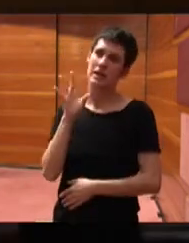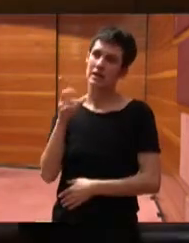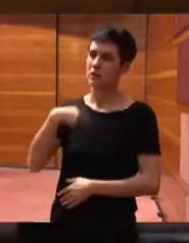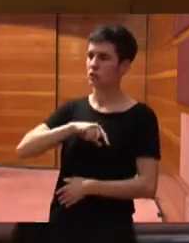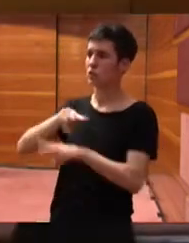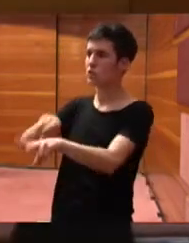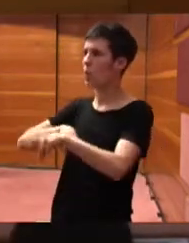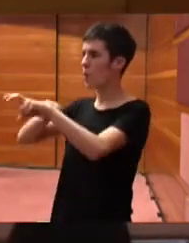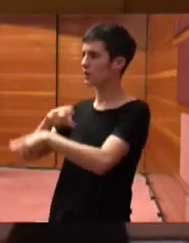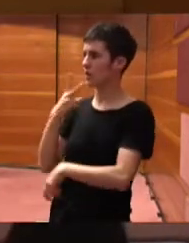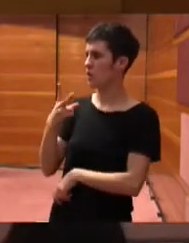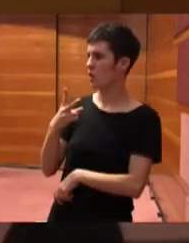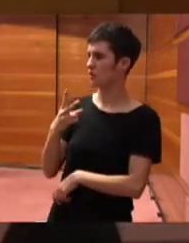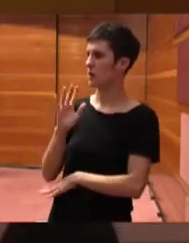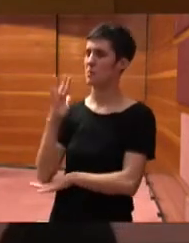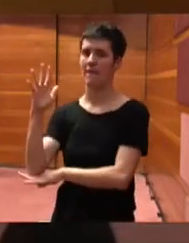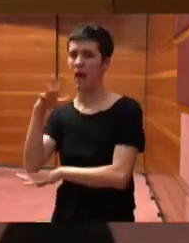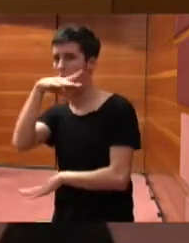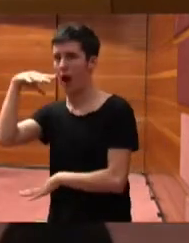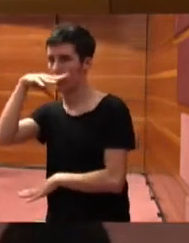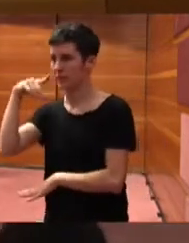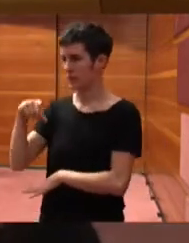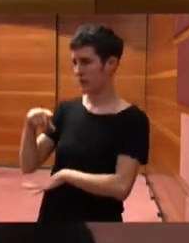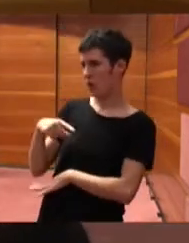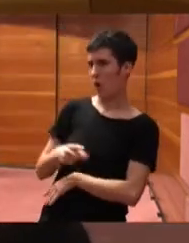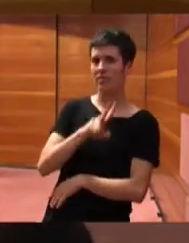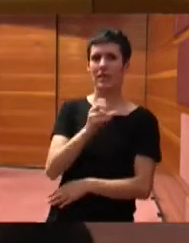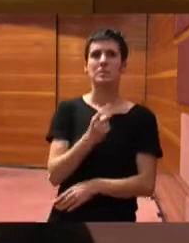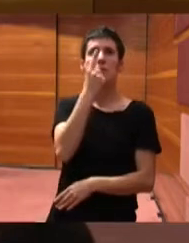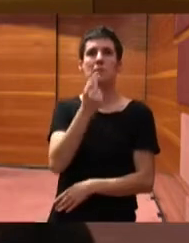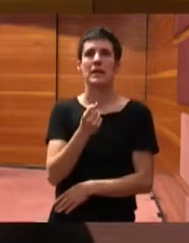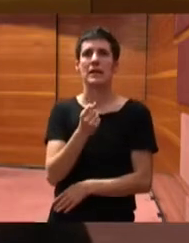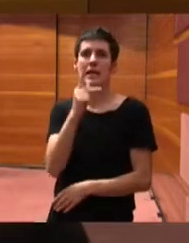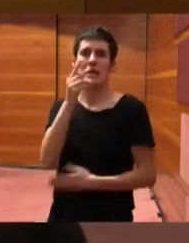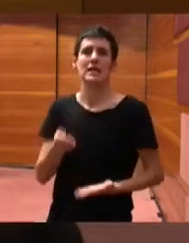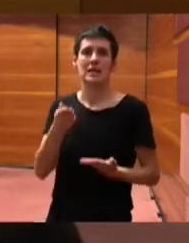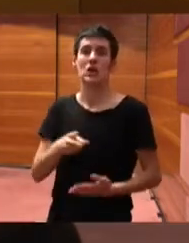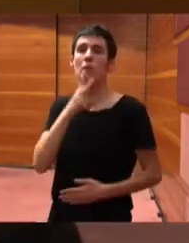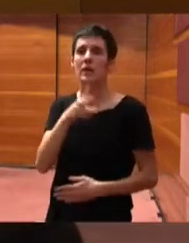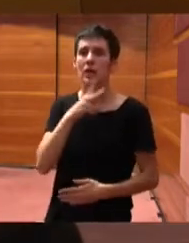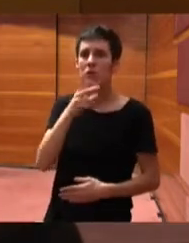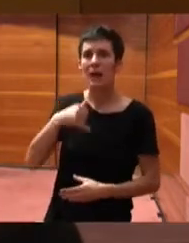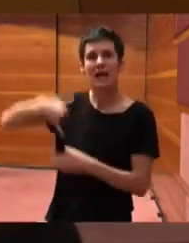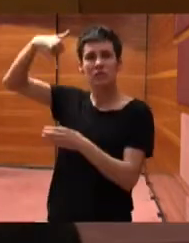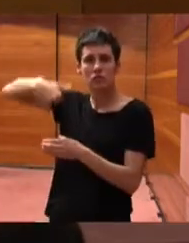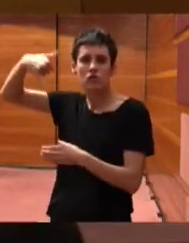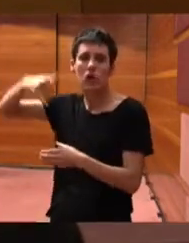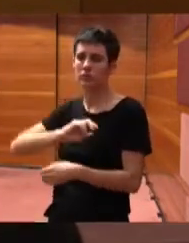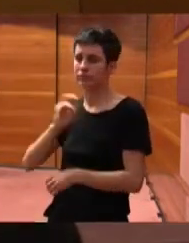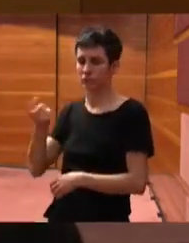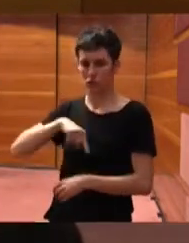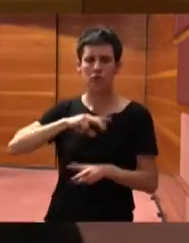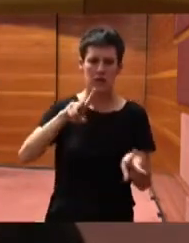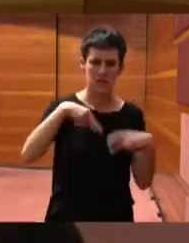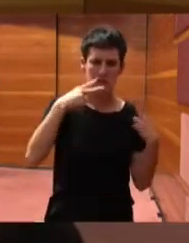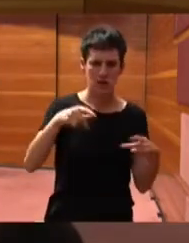y 1,5 de planta aromática, de la cual nos ha salido 10.000 kilos de verdura y 150 de infusiones. Tenemos un restaurante, damos